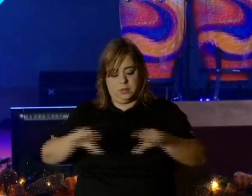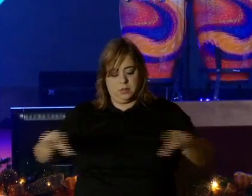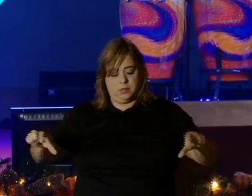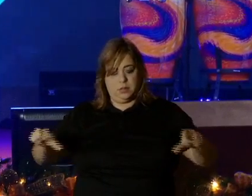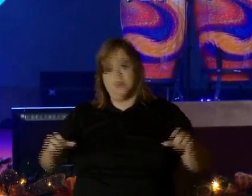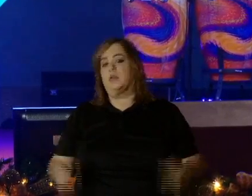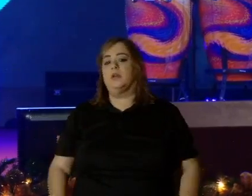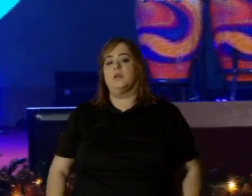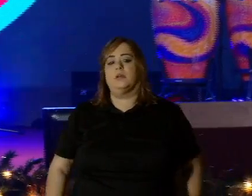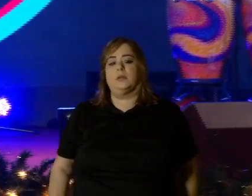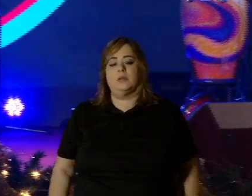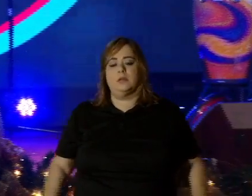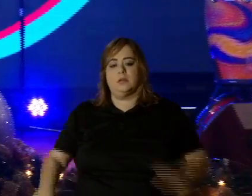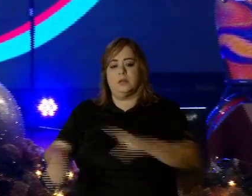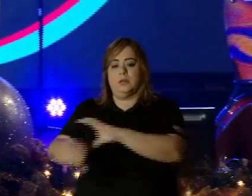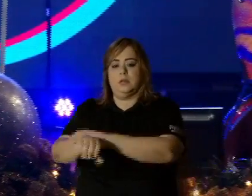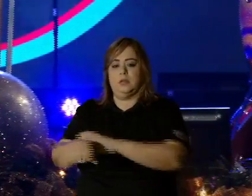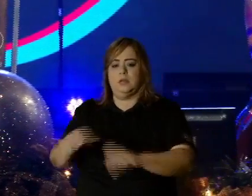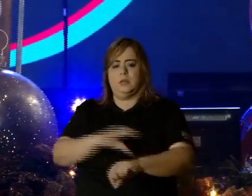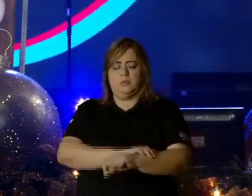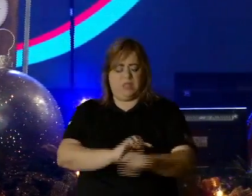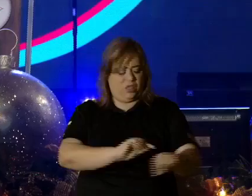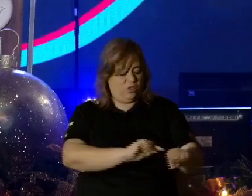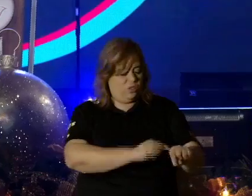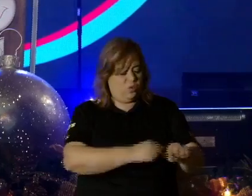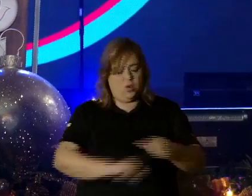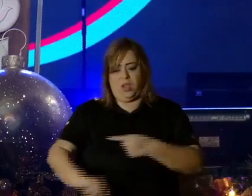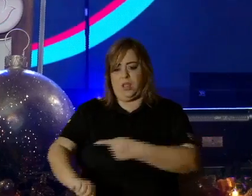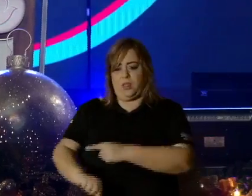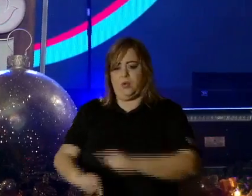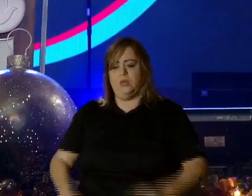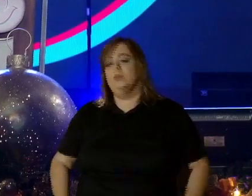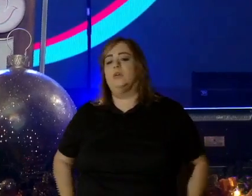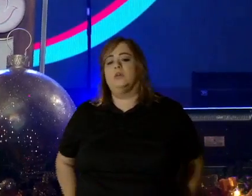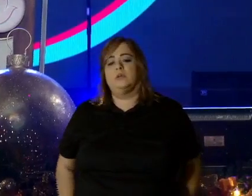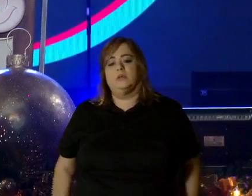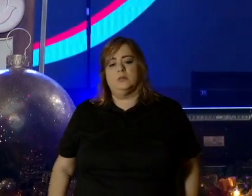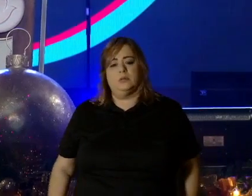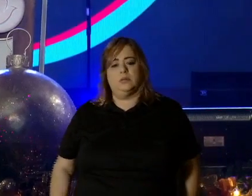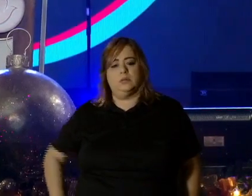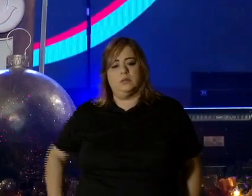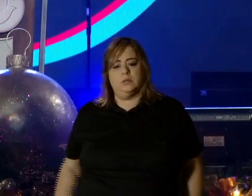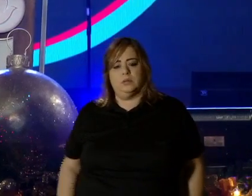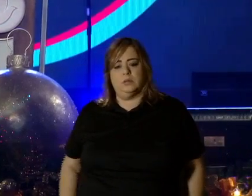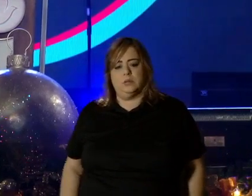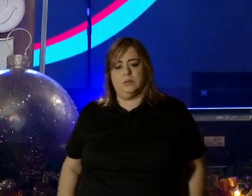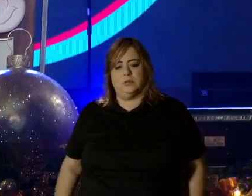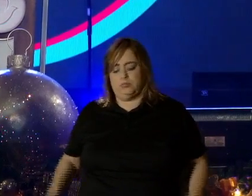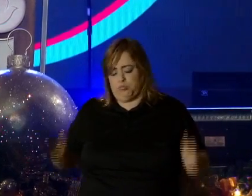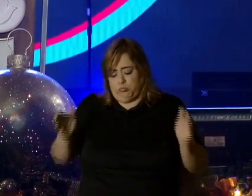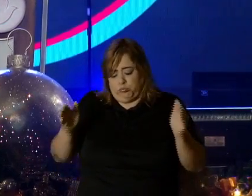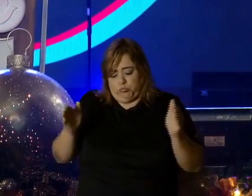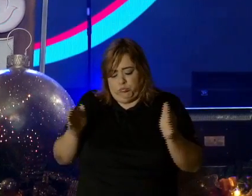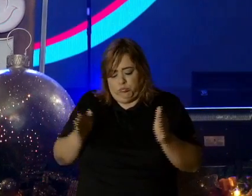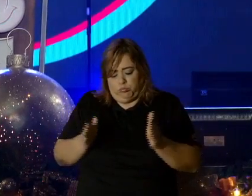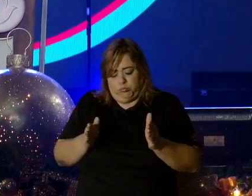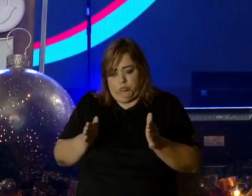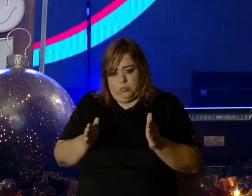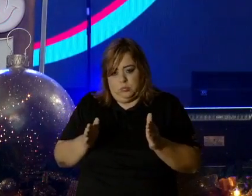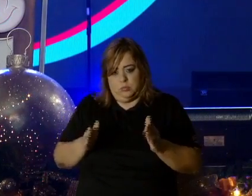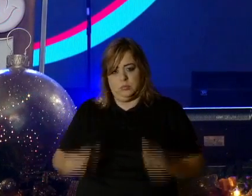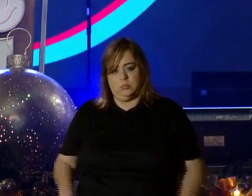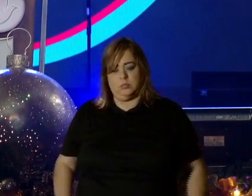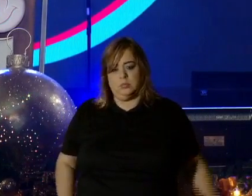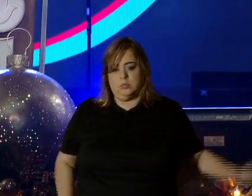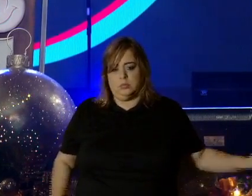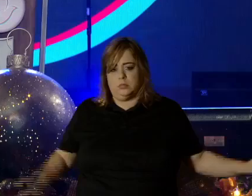Me amarraron que me dolían los brazos. Una cosa. Y aquello era chiquitito, yo casi no cabía. Entonces un